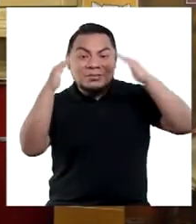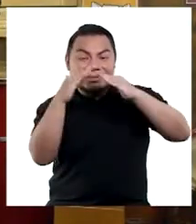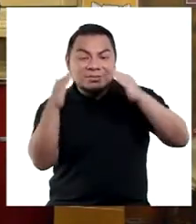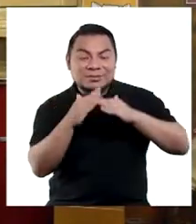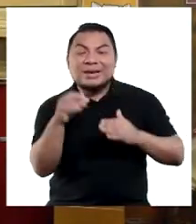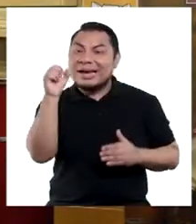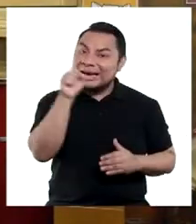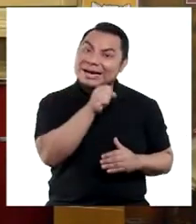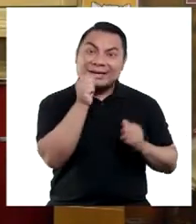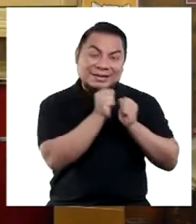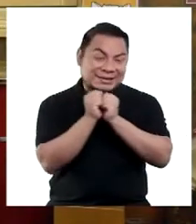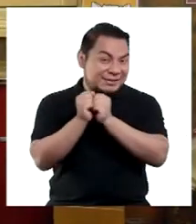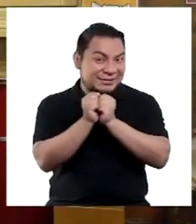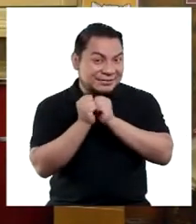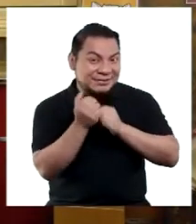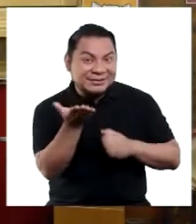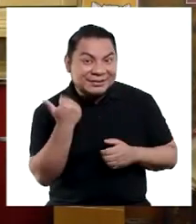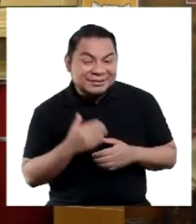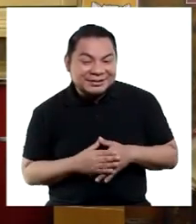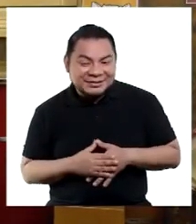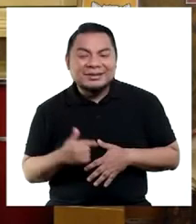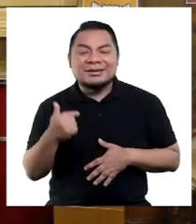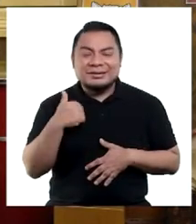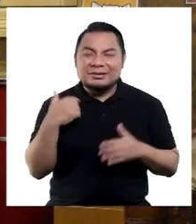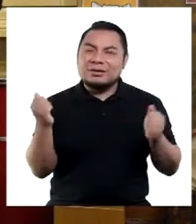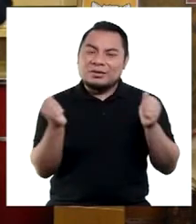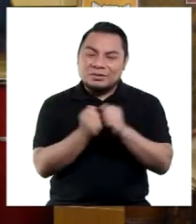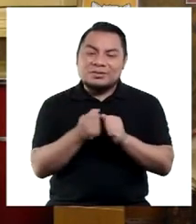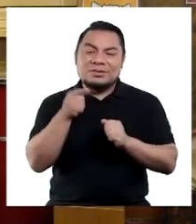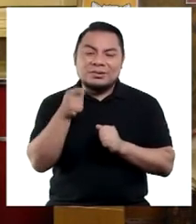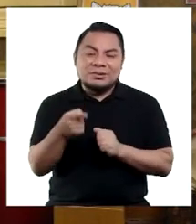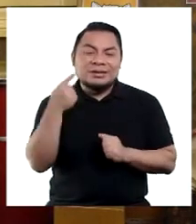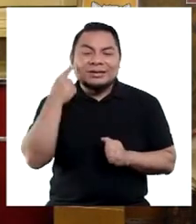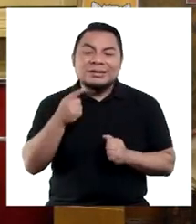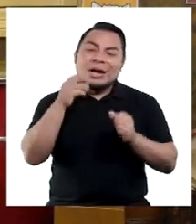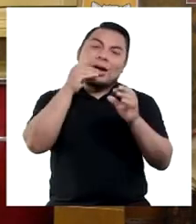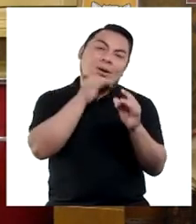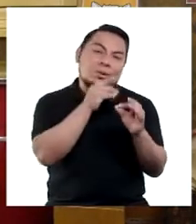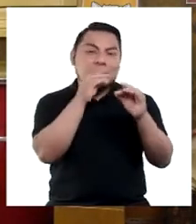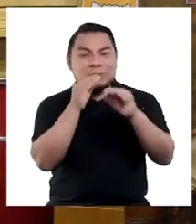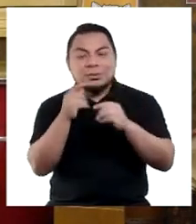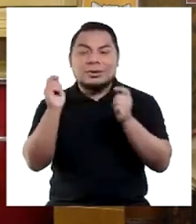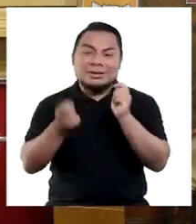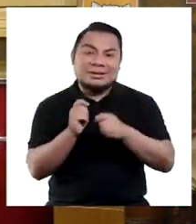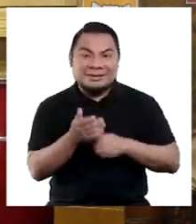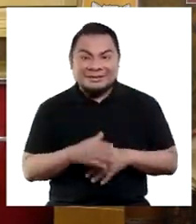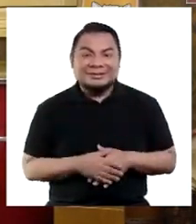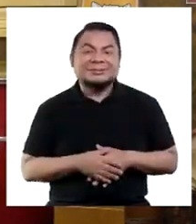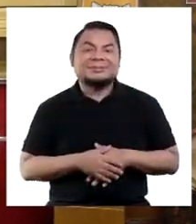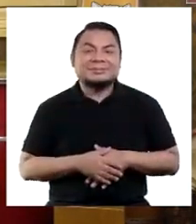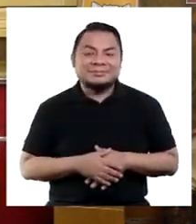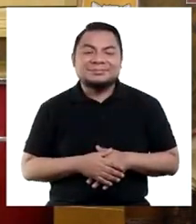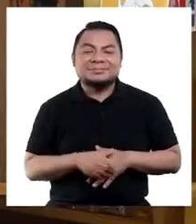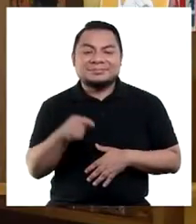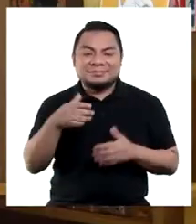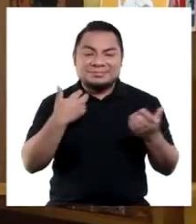adultos en casa cantamos juntas juntos voy a acompañarme con el un culé